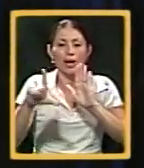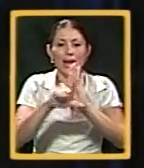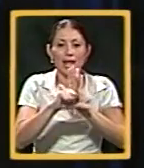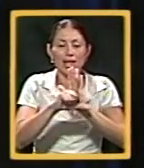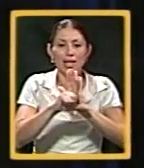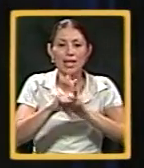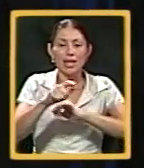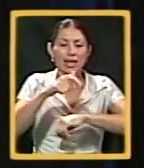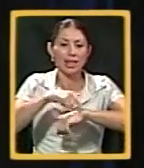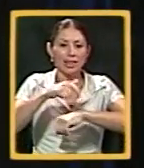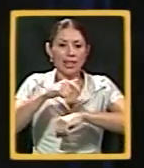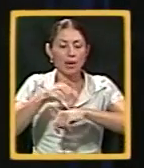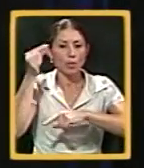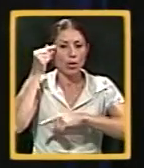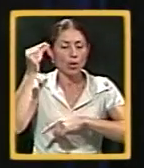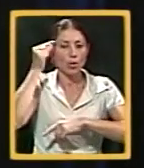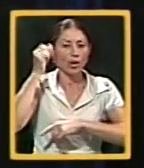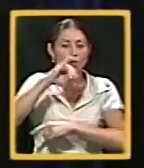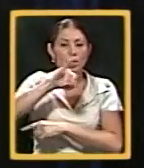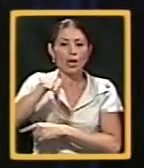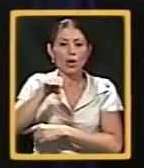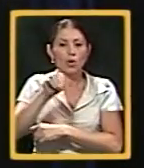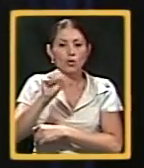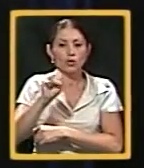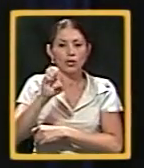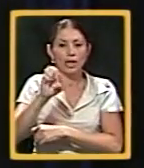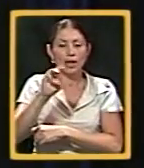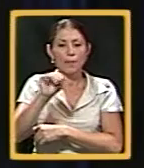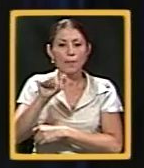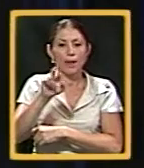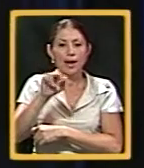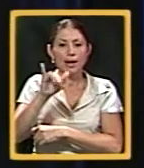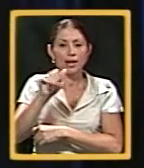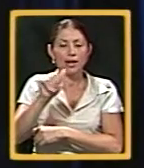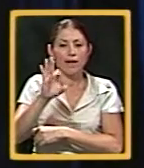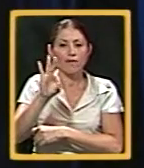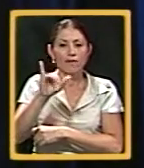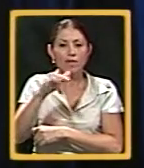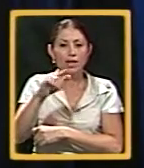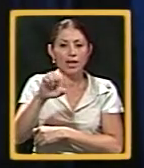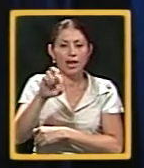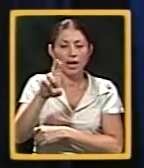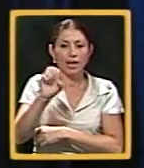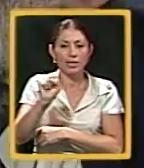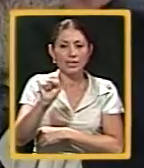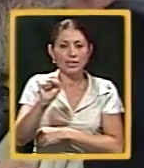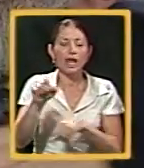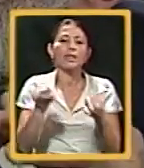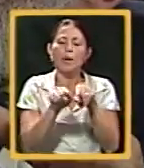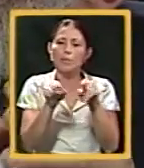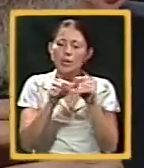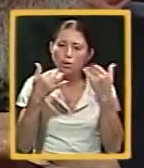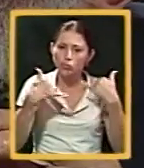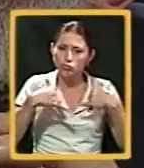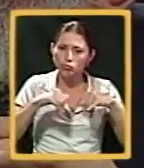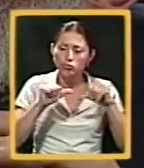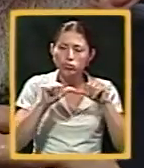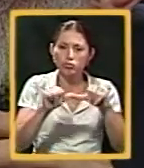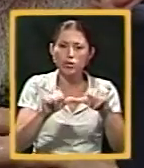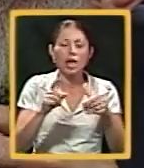de don José María Figueres, ¿verdad? Que también permanece hasta la fecha. Entonces, esos son básicamente los